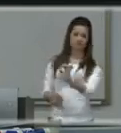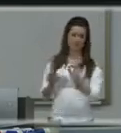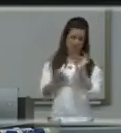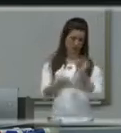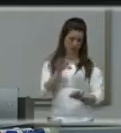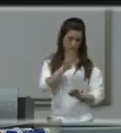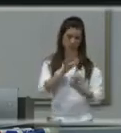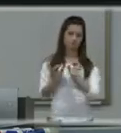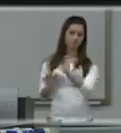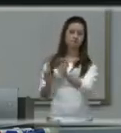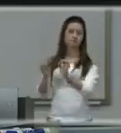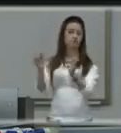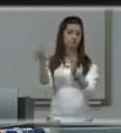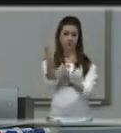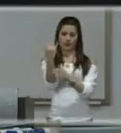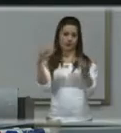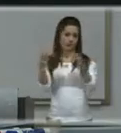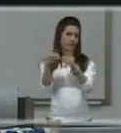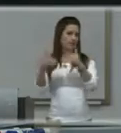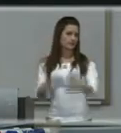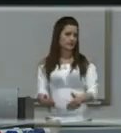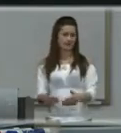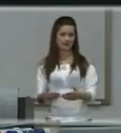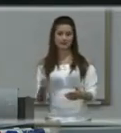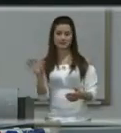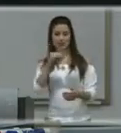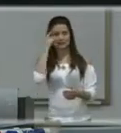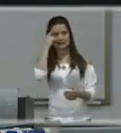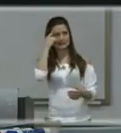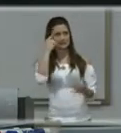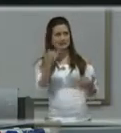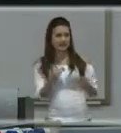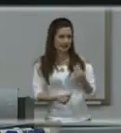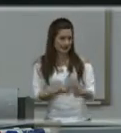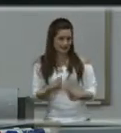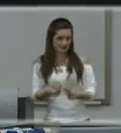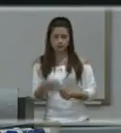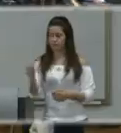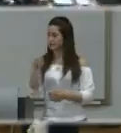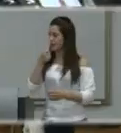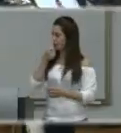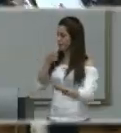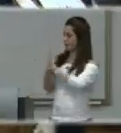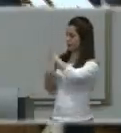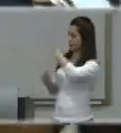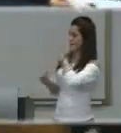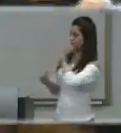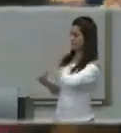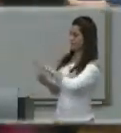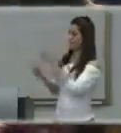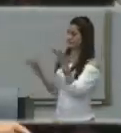la pregunta es un poco, ¿y qué vamos a hacer con eso? Digamos, perdóname, ¿no? Mi pregunta es, auxilio.